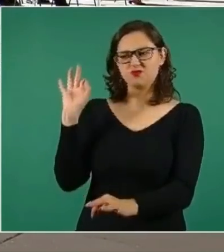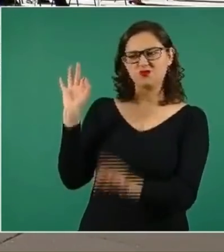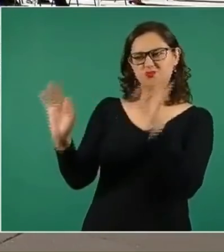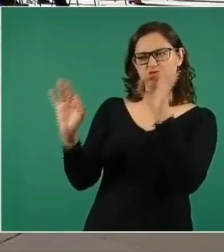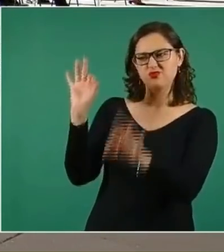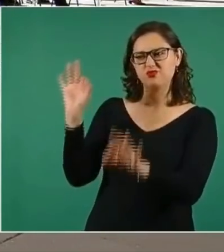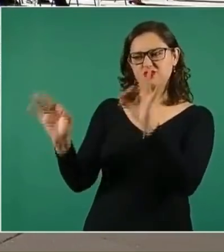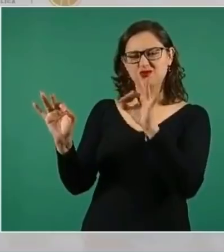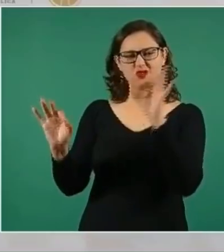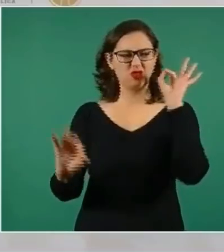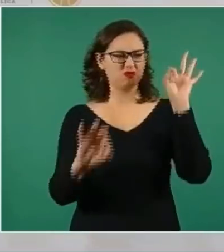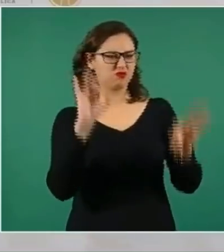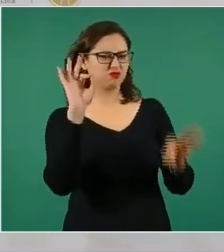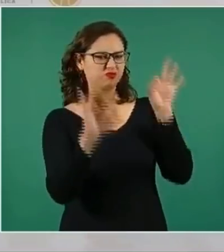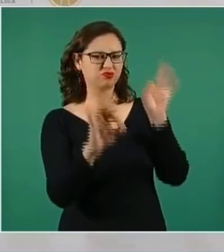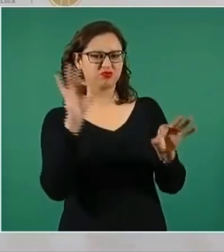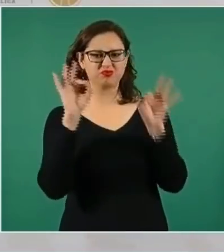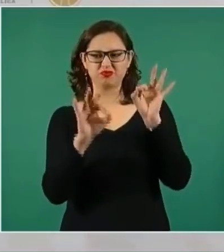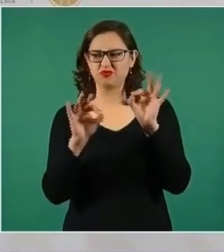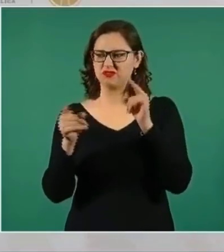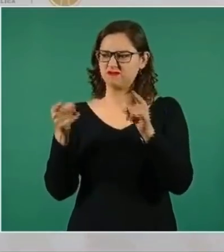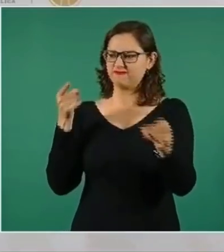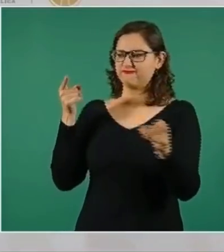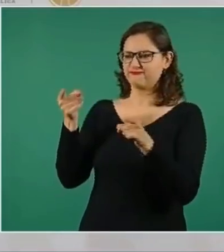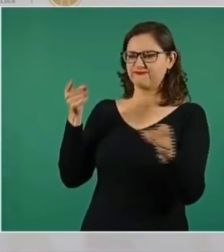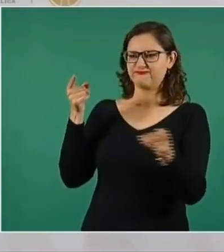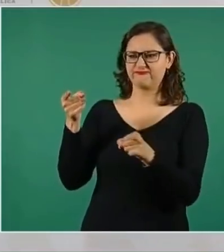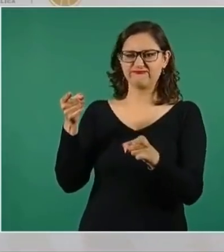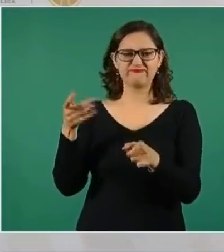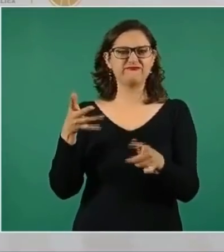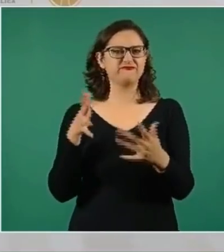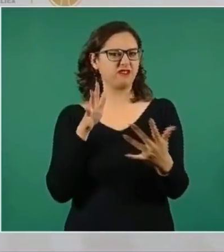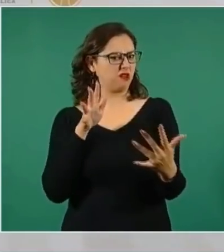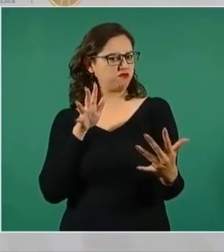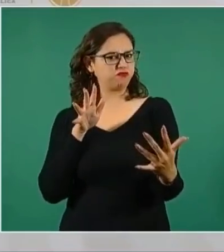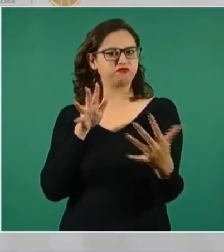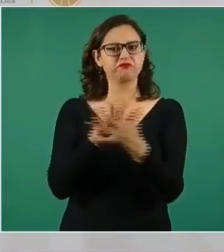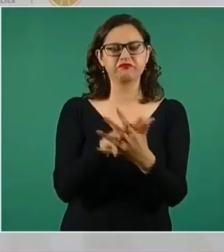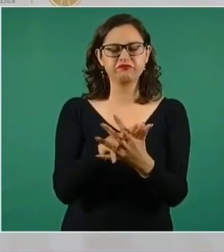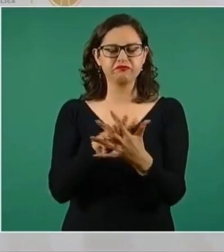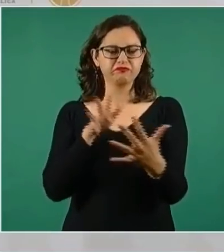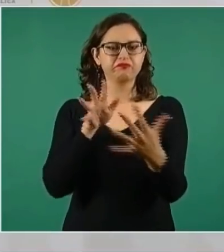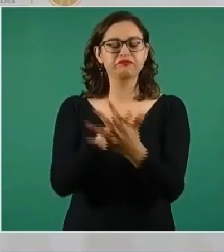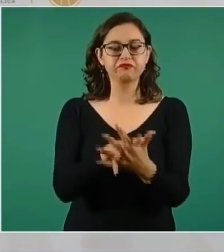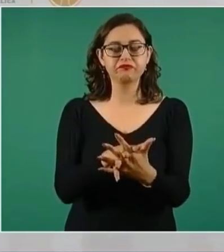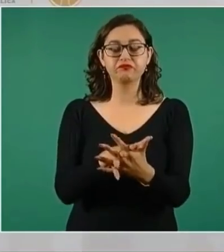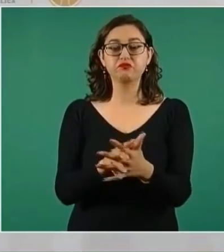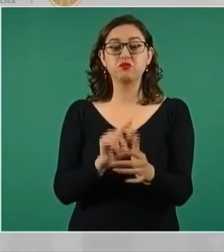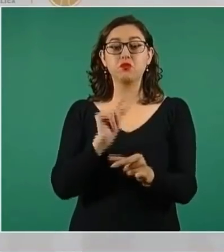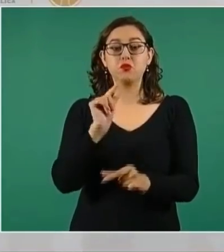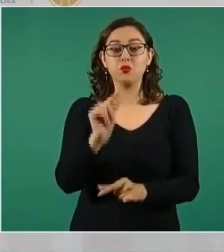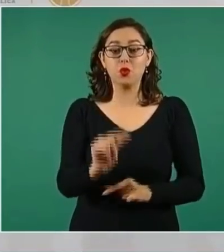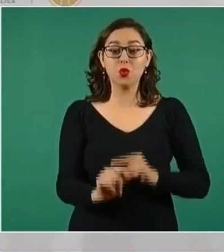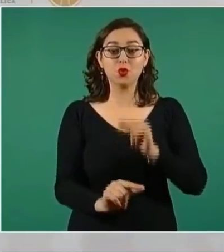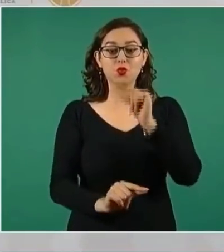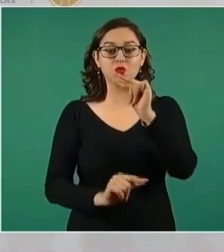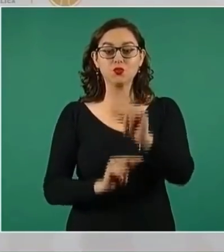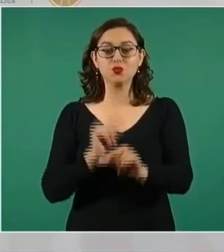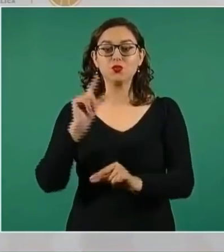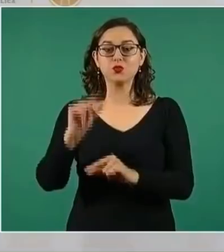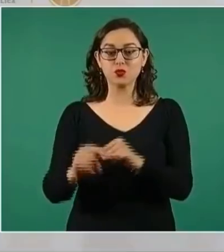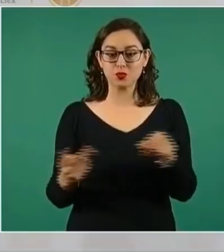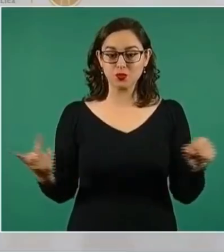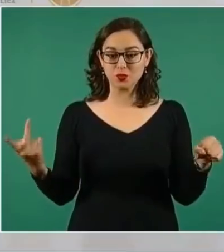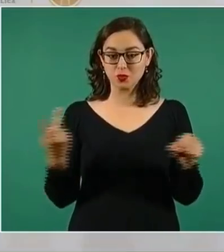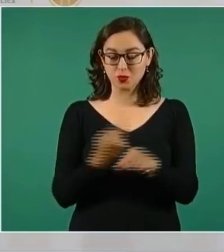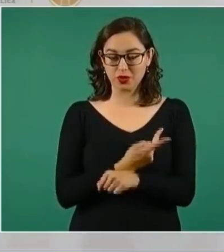argucias, terror y violencia, hasta conseguir apoderarse del